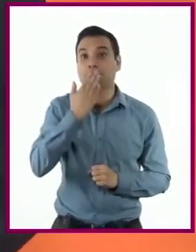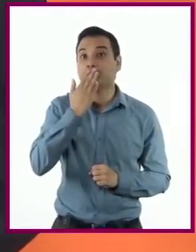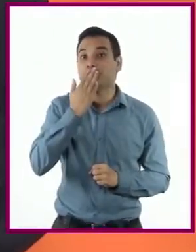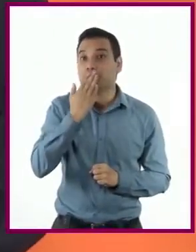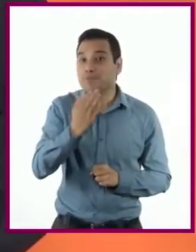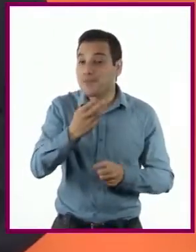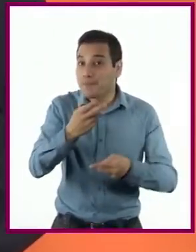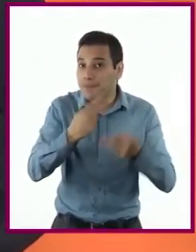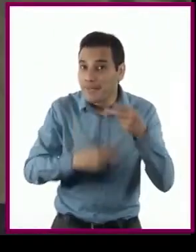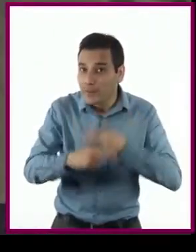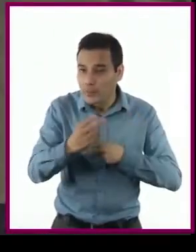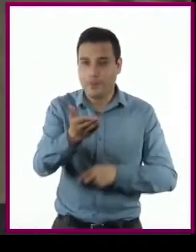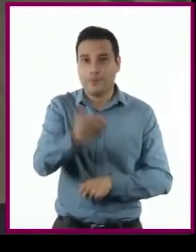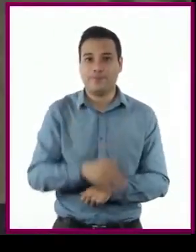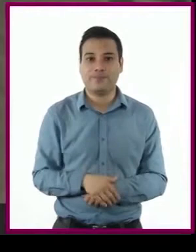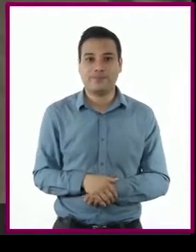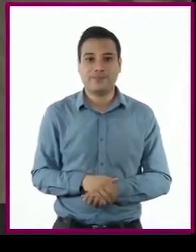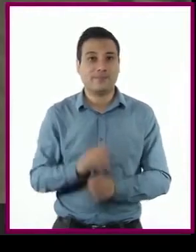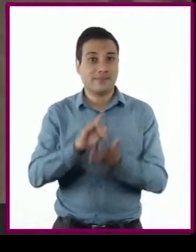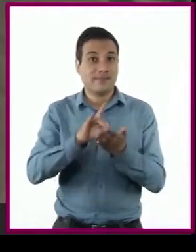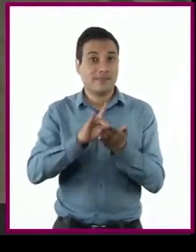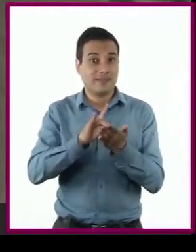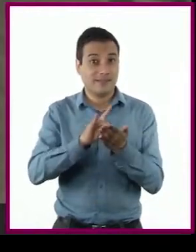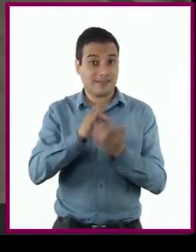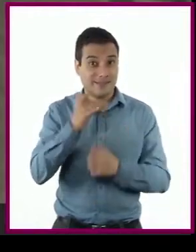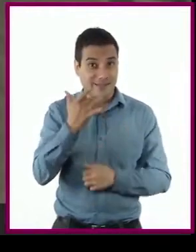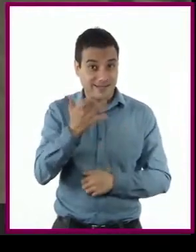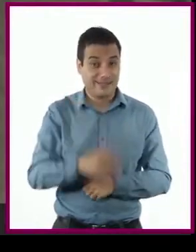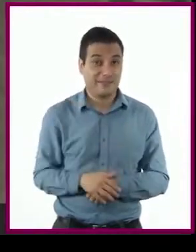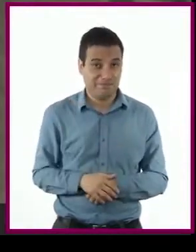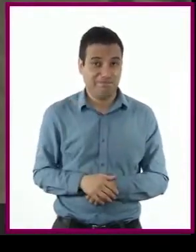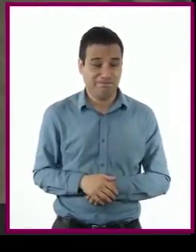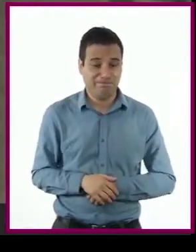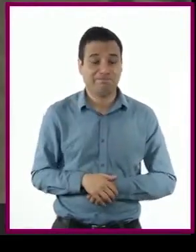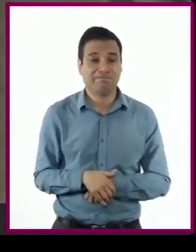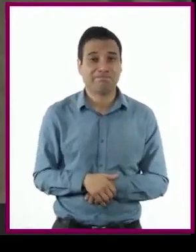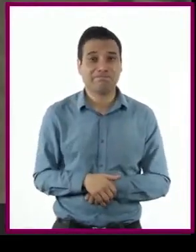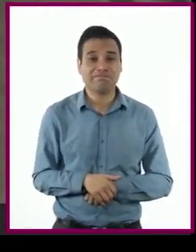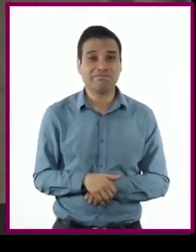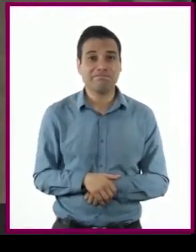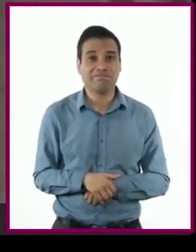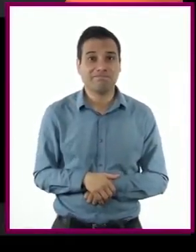Bienvenido, Alan Turing. Gracias por esta cálida bienvenida.